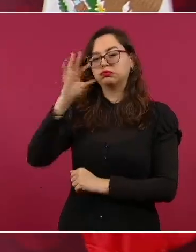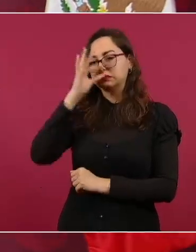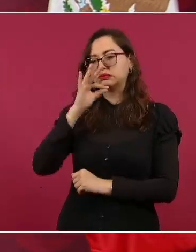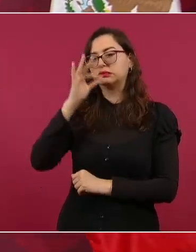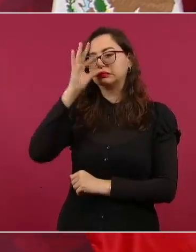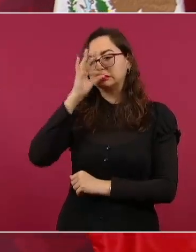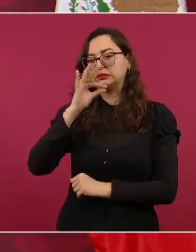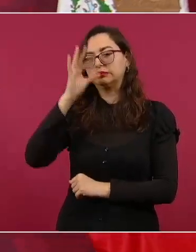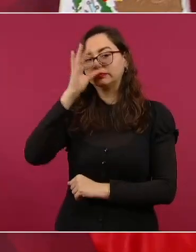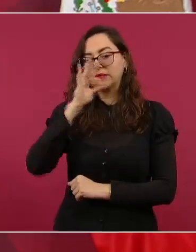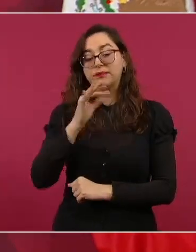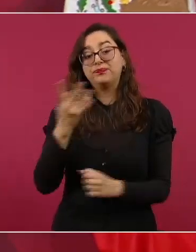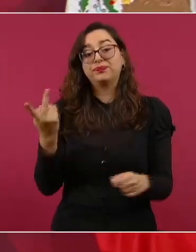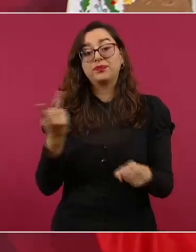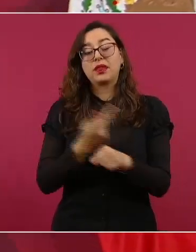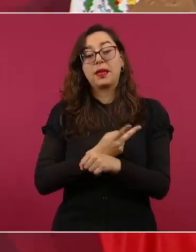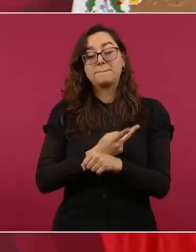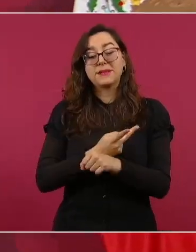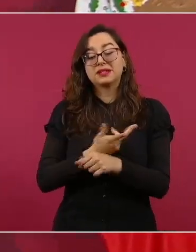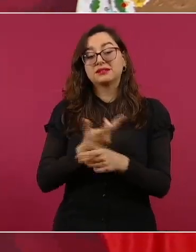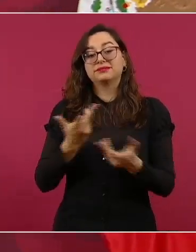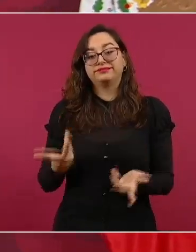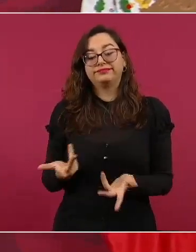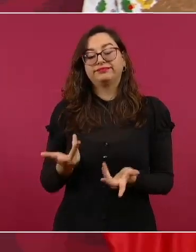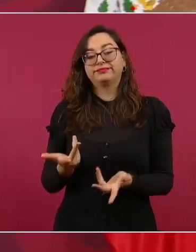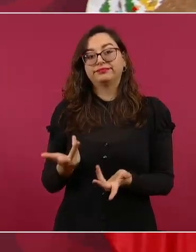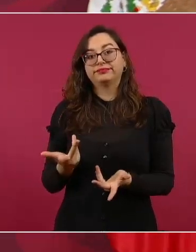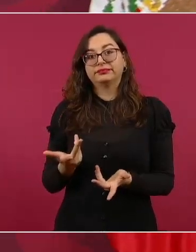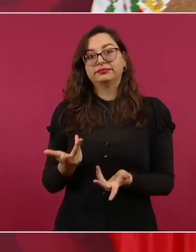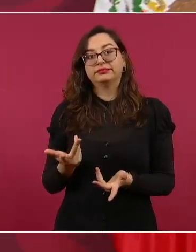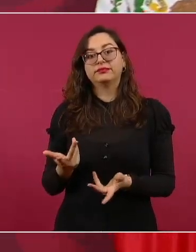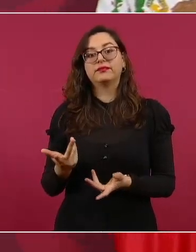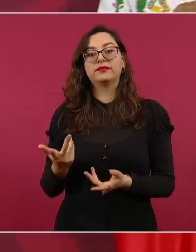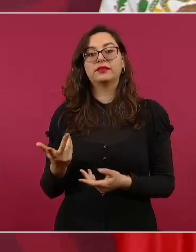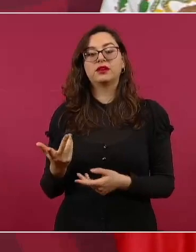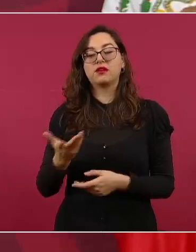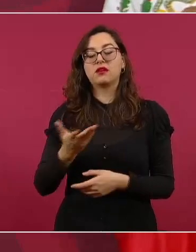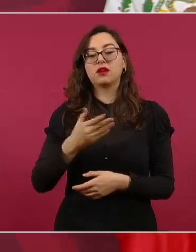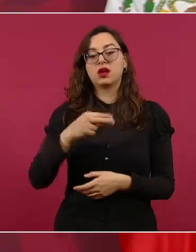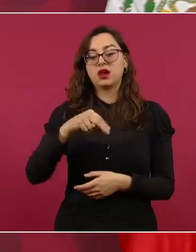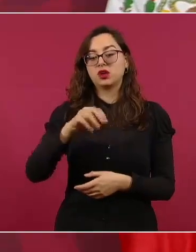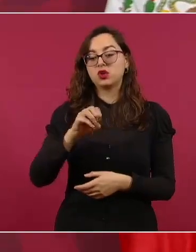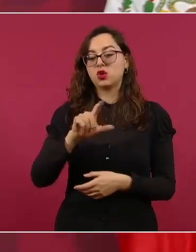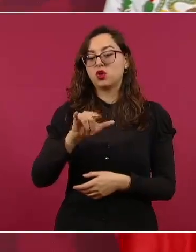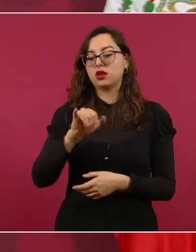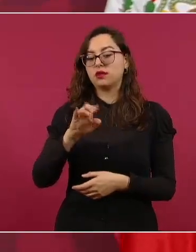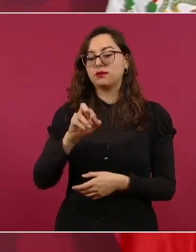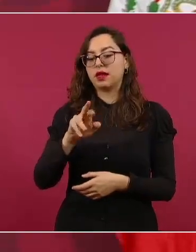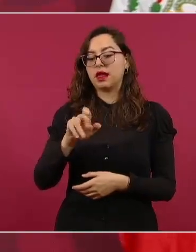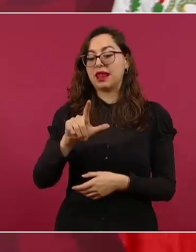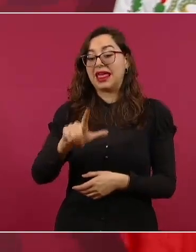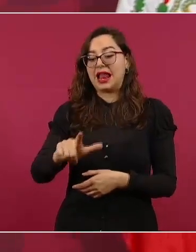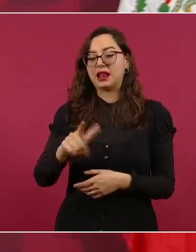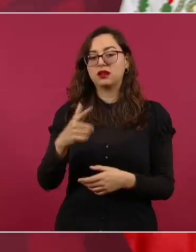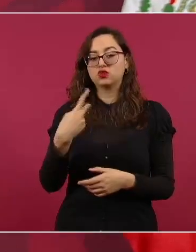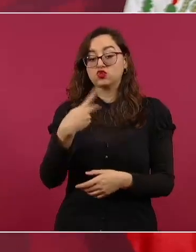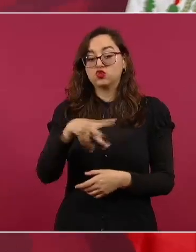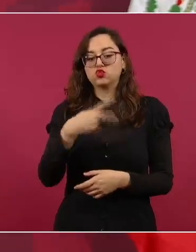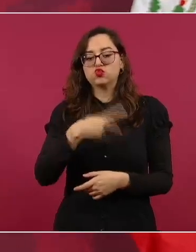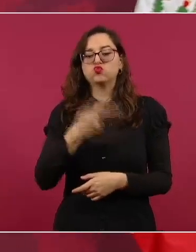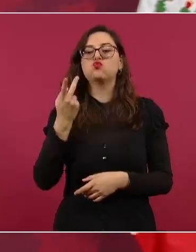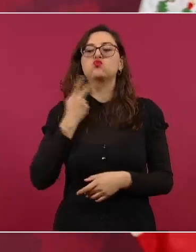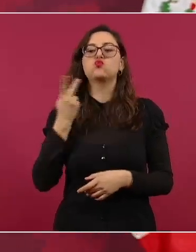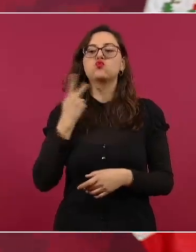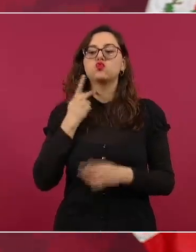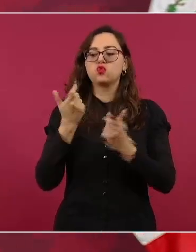la política económica neoliberal, ya estaba, como se diría coloquialmente, tocada,